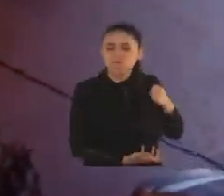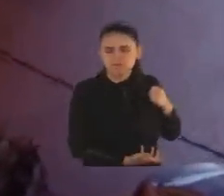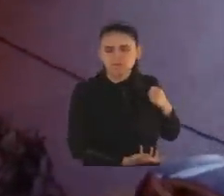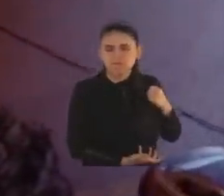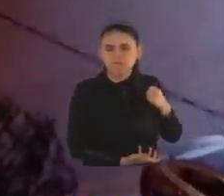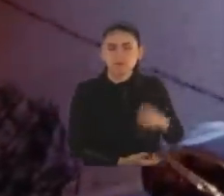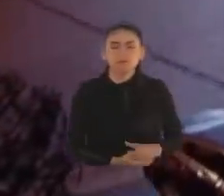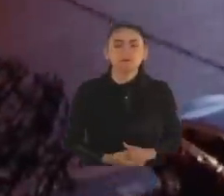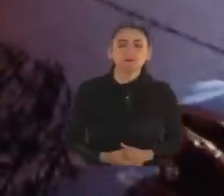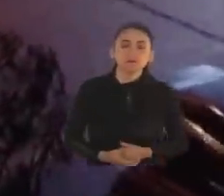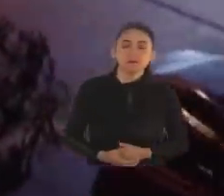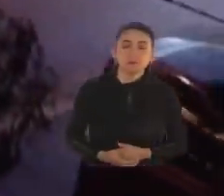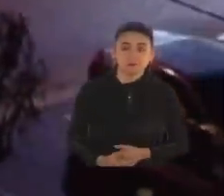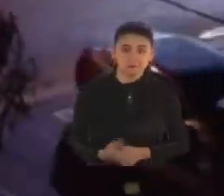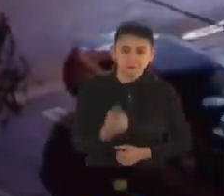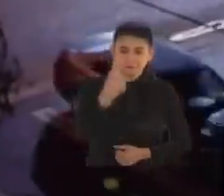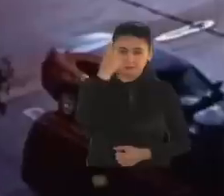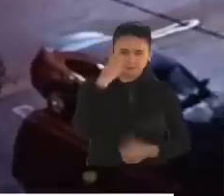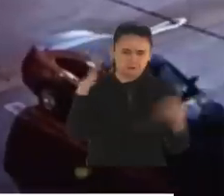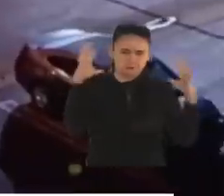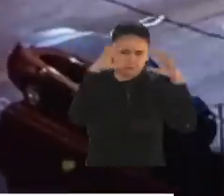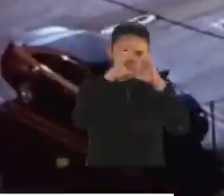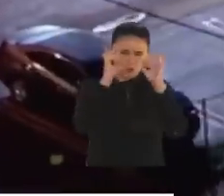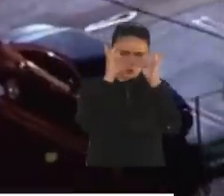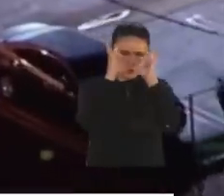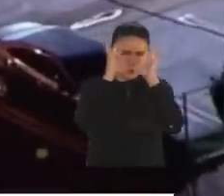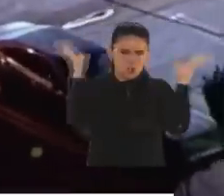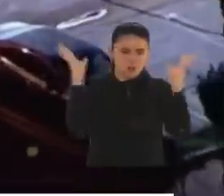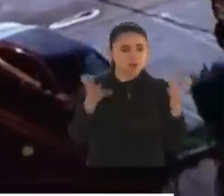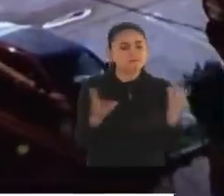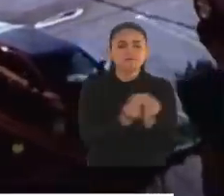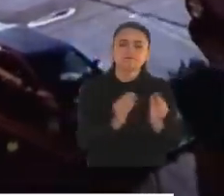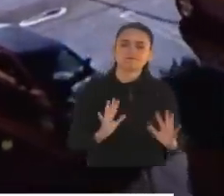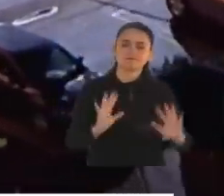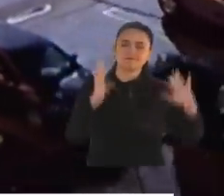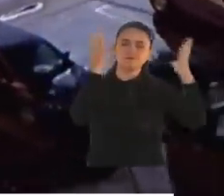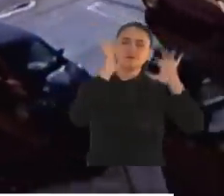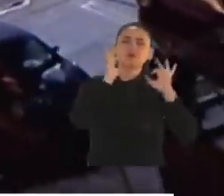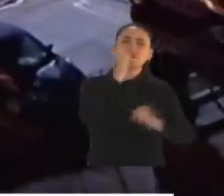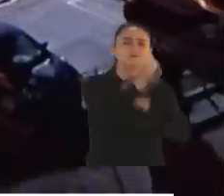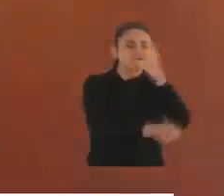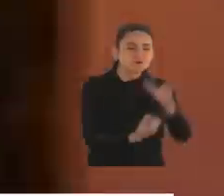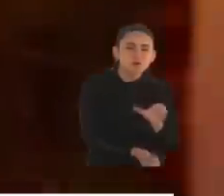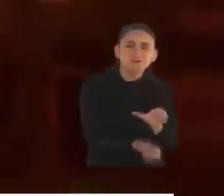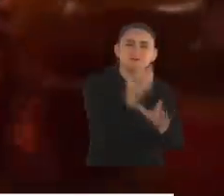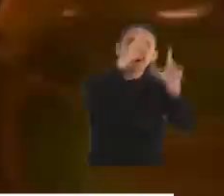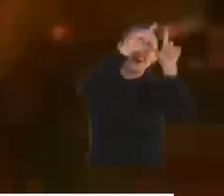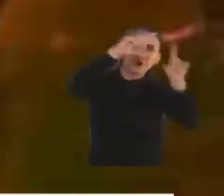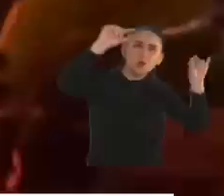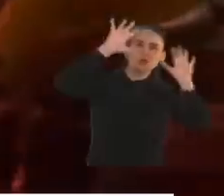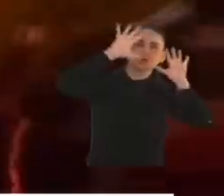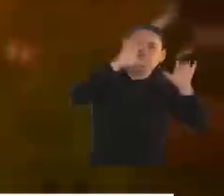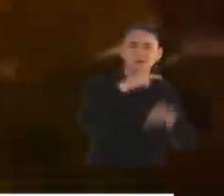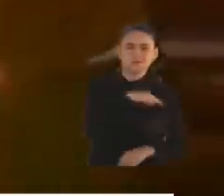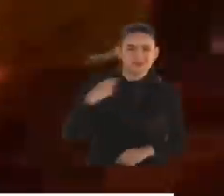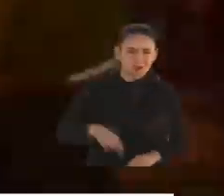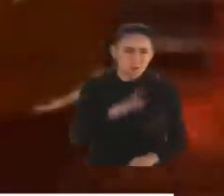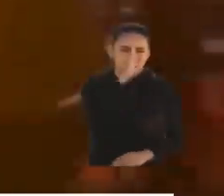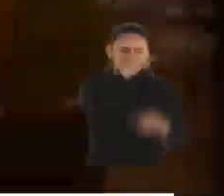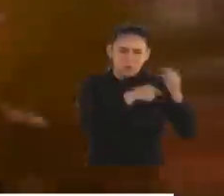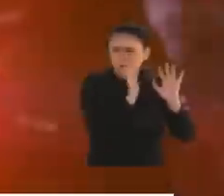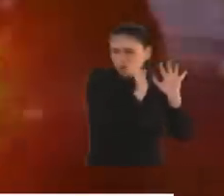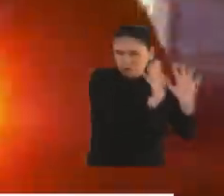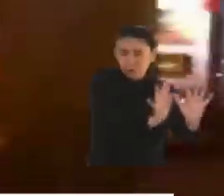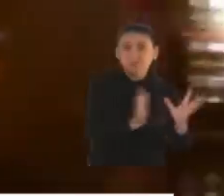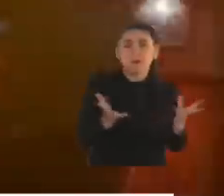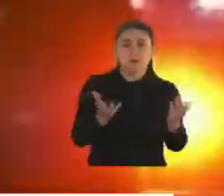Fue una noche de terror la que se vivió en medio de la celebración del Año Nuevo Lunar Chino en California. Una de las peores masacres de